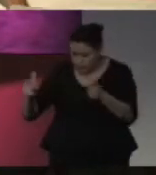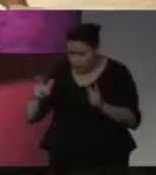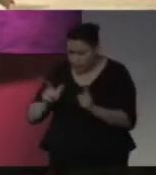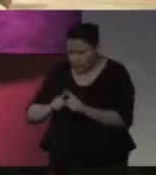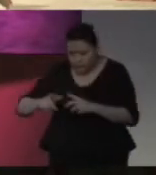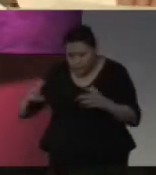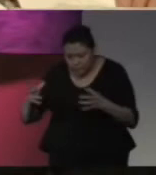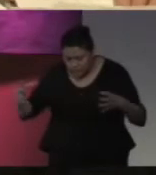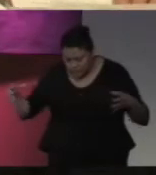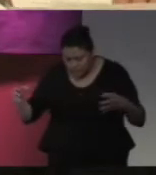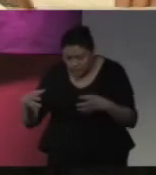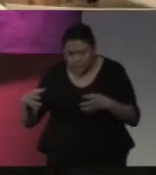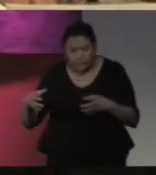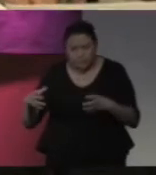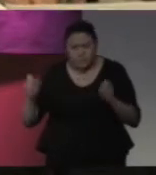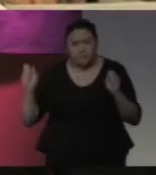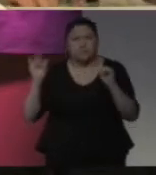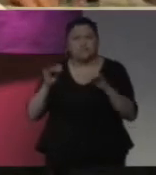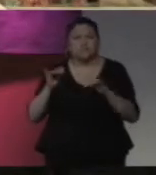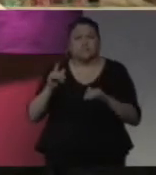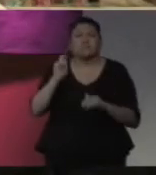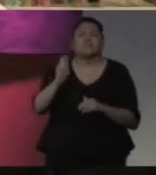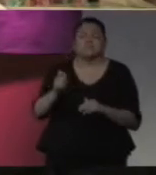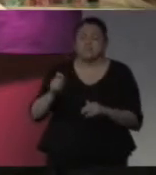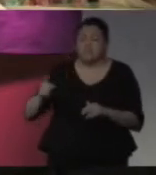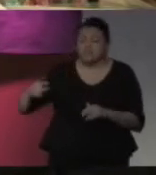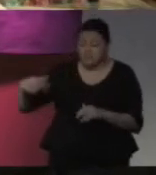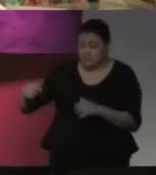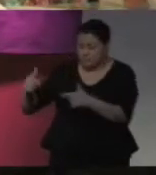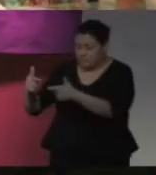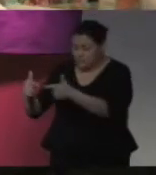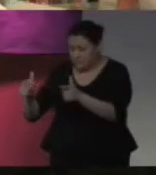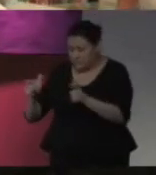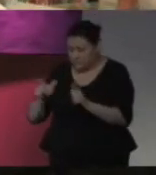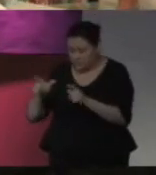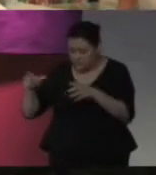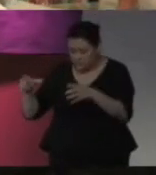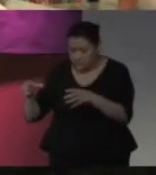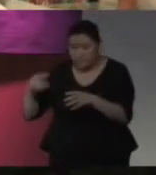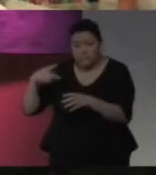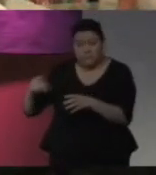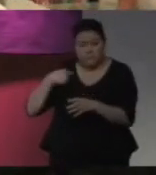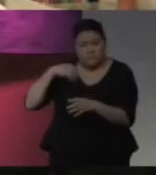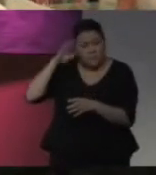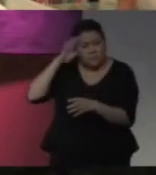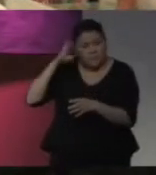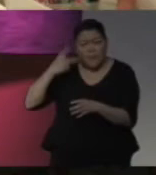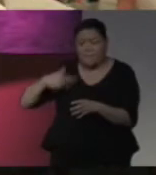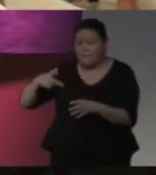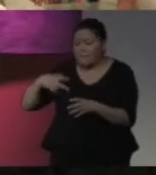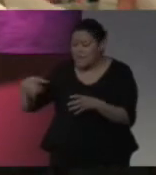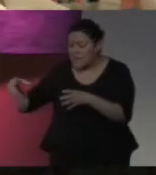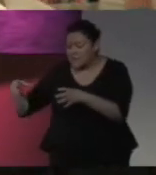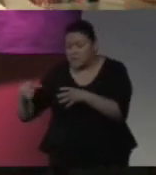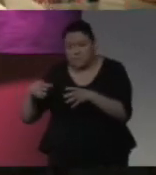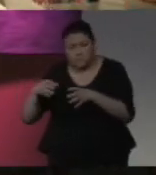sea, aquí lo que estamos viendo es que esta colectividad, esta subjetividad colectiva se